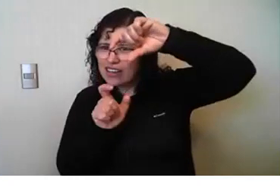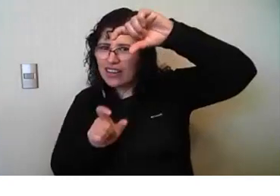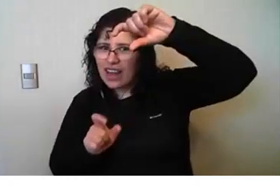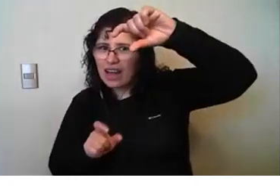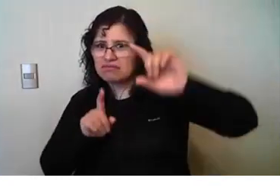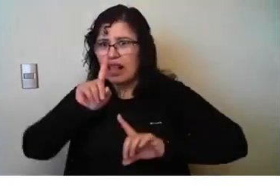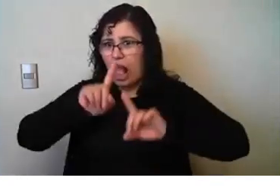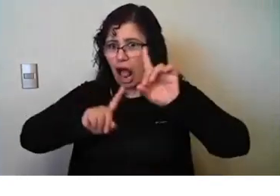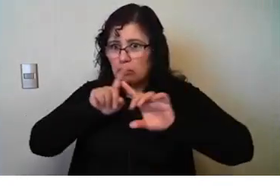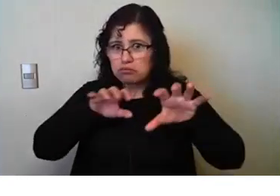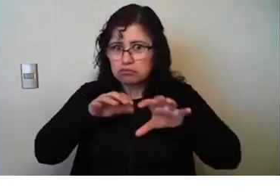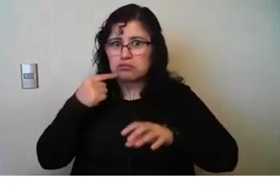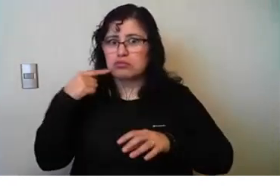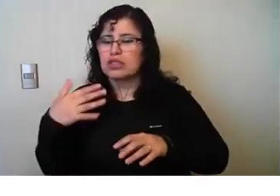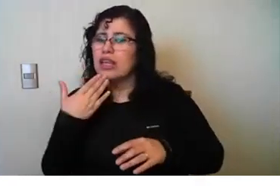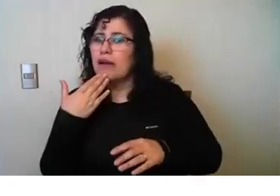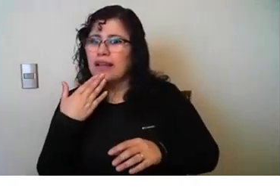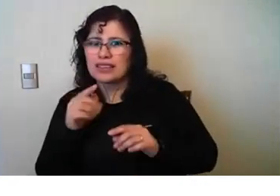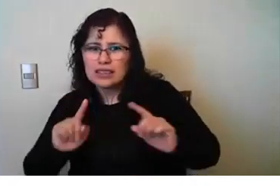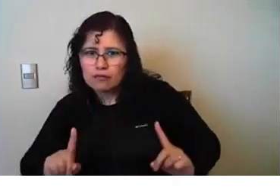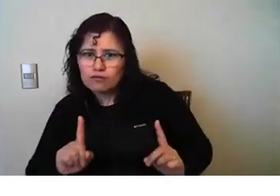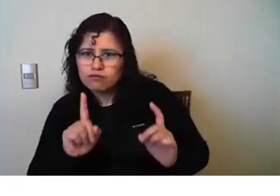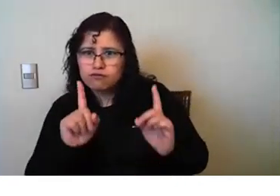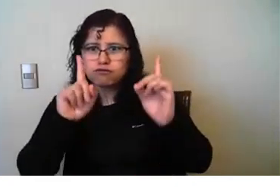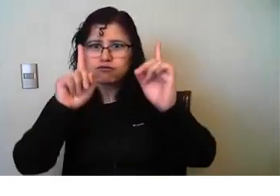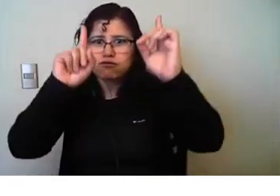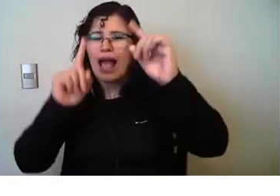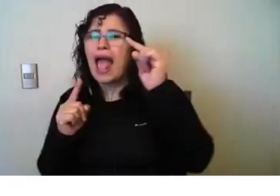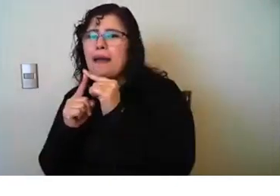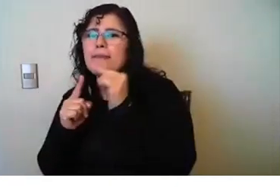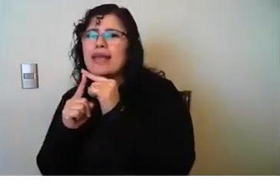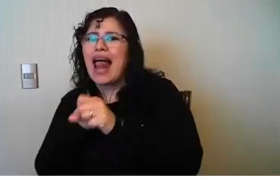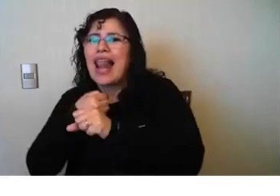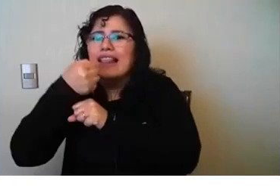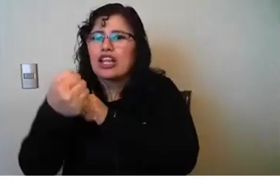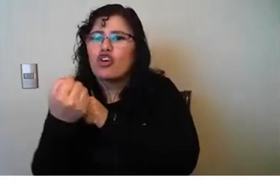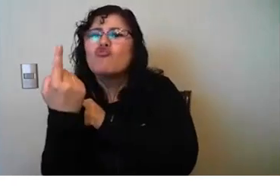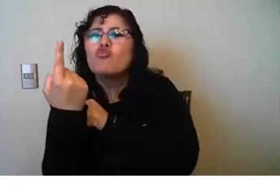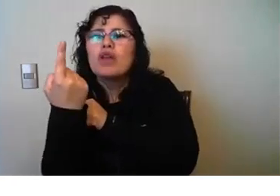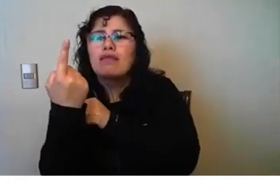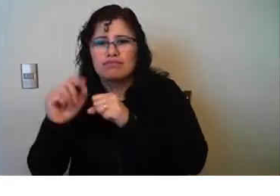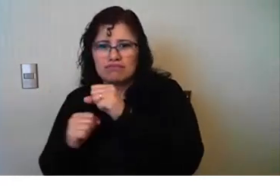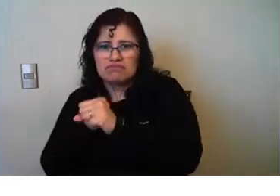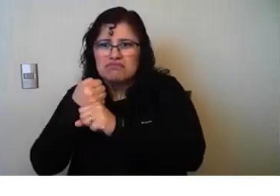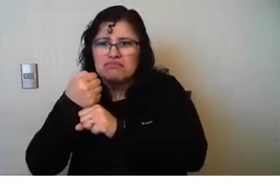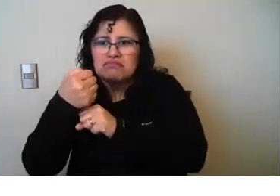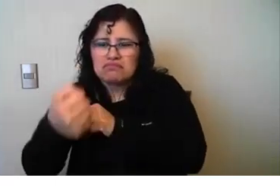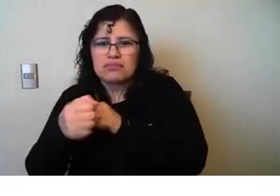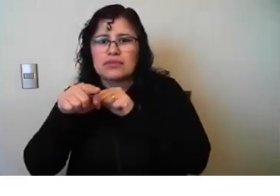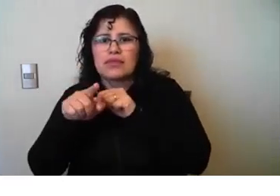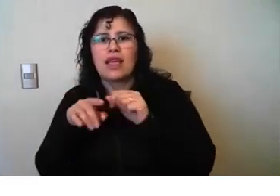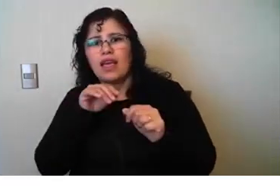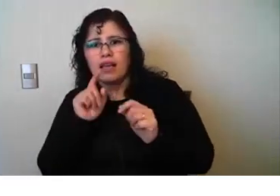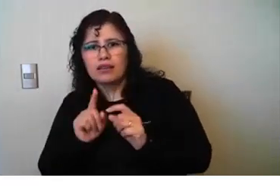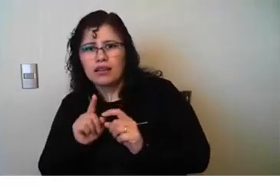nacen de la vertebral son las espinales anteriores, que generalmente es una, y acá está demostrado en el